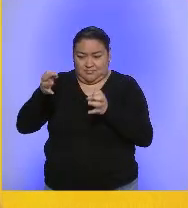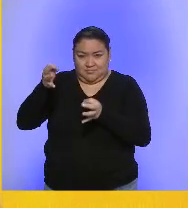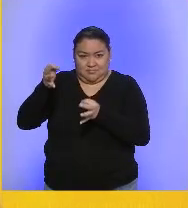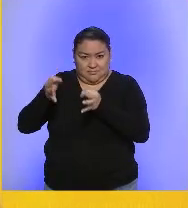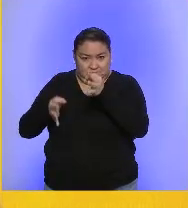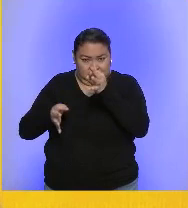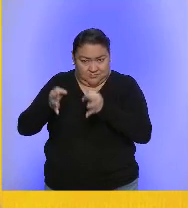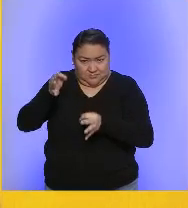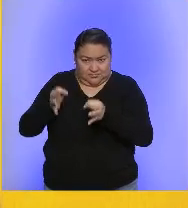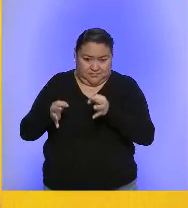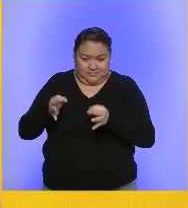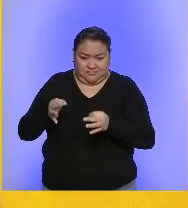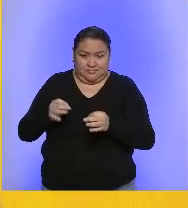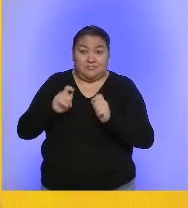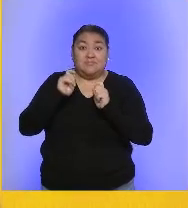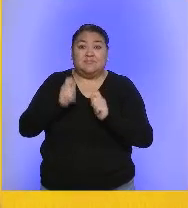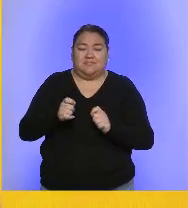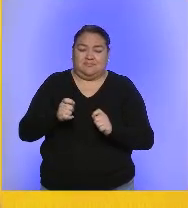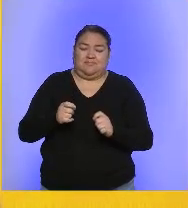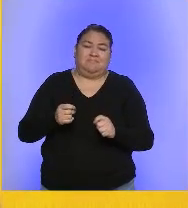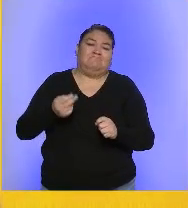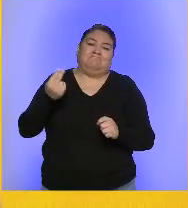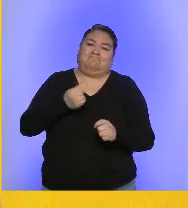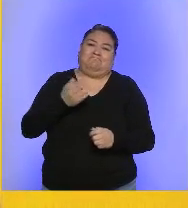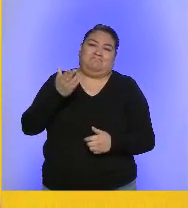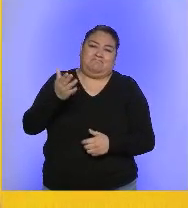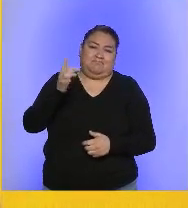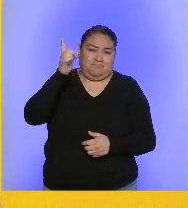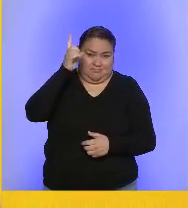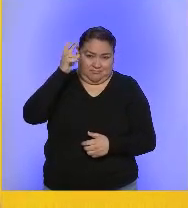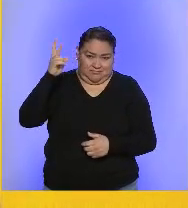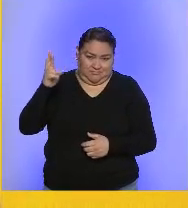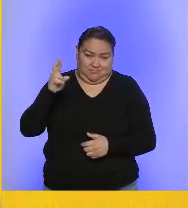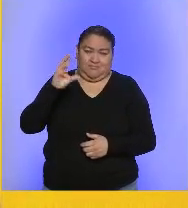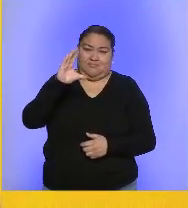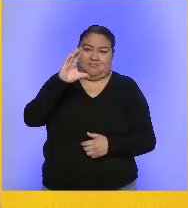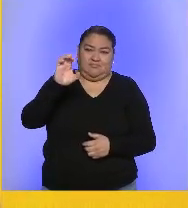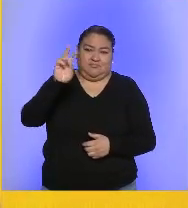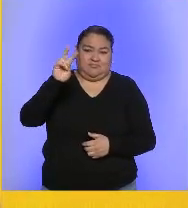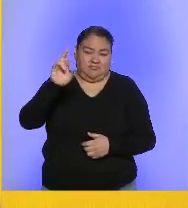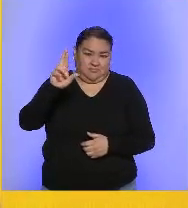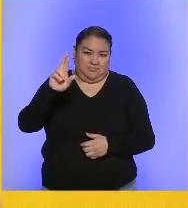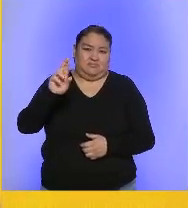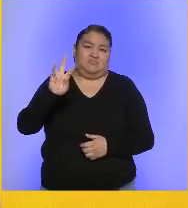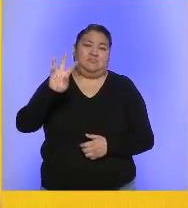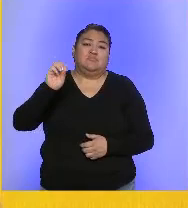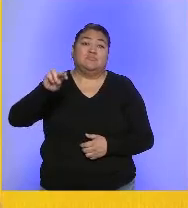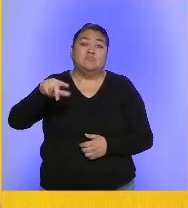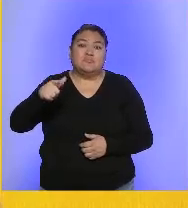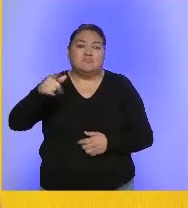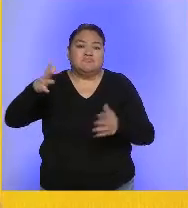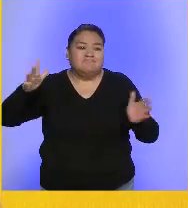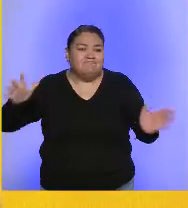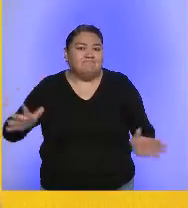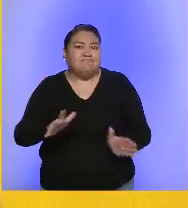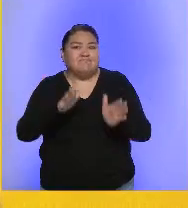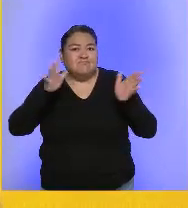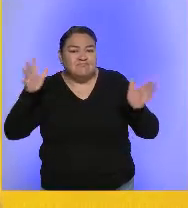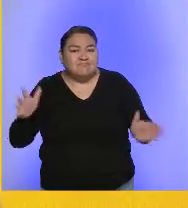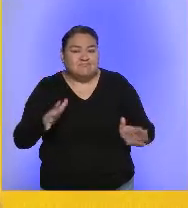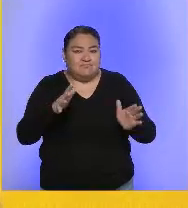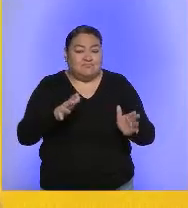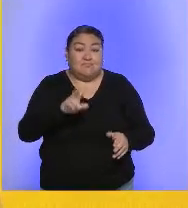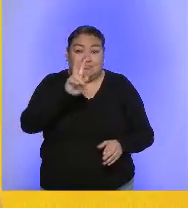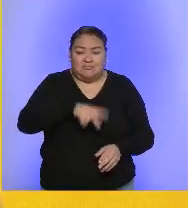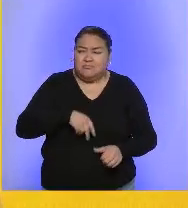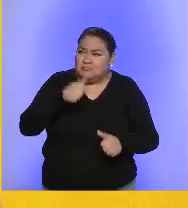liderazgo del doctor César Wong, quien nos impulsa, nos cobija, nos escucha cuando tenemos